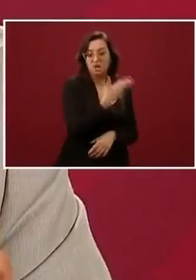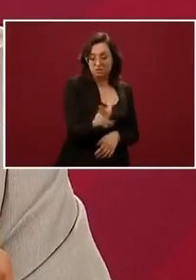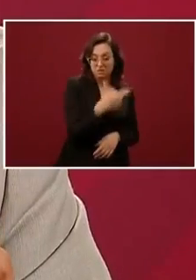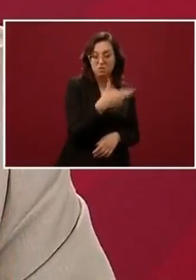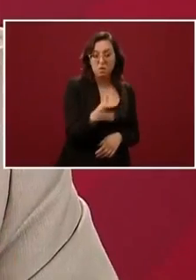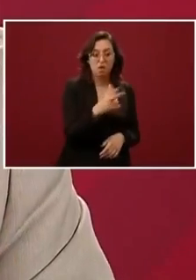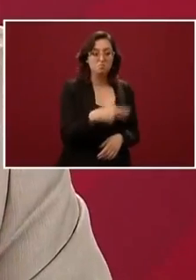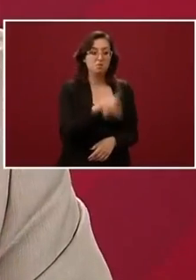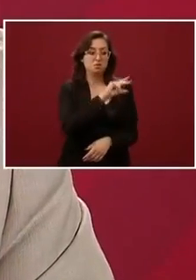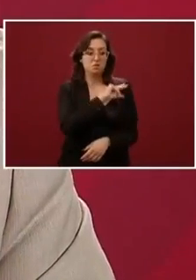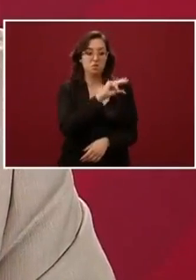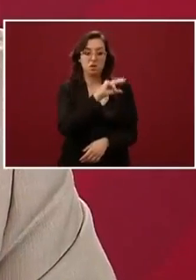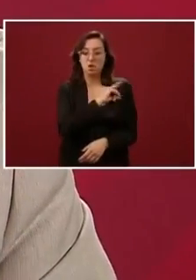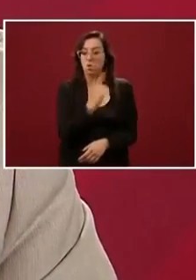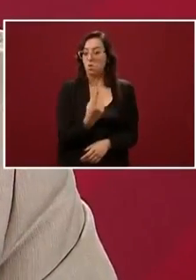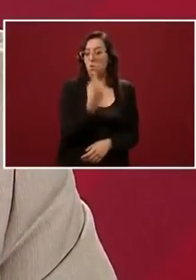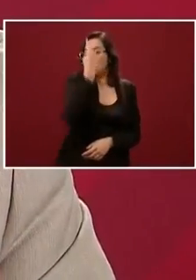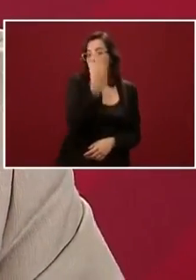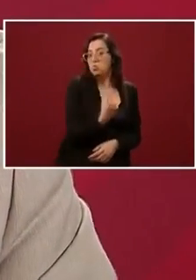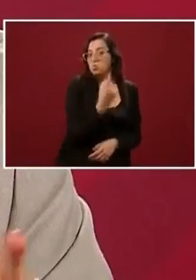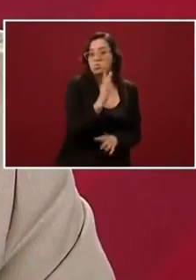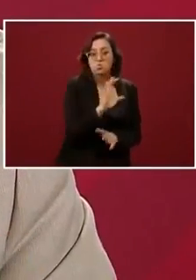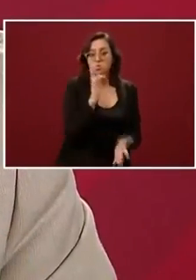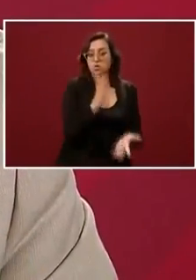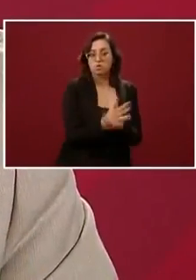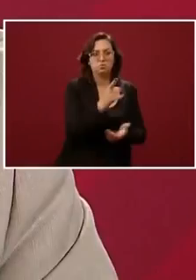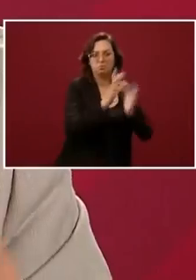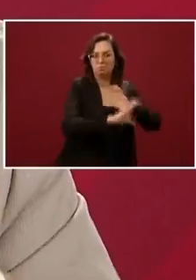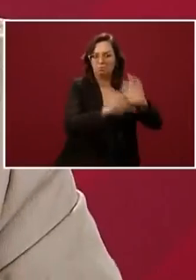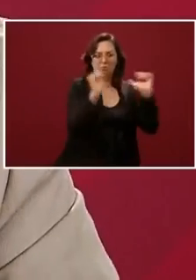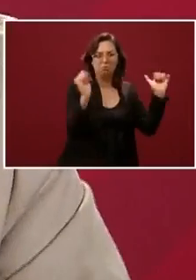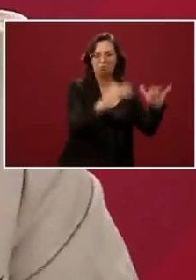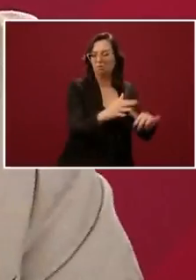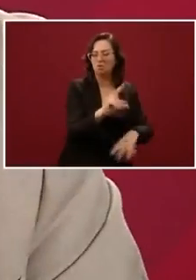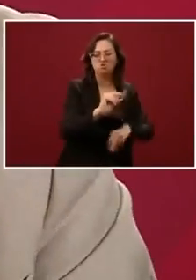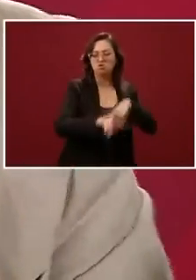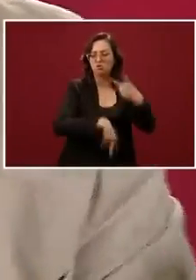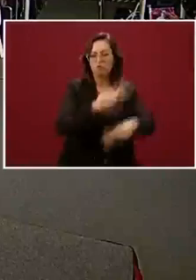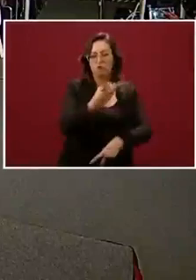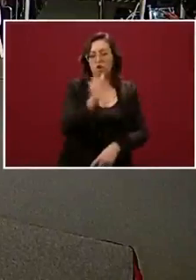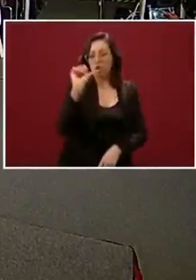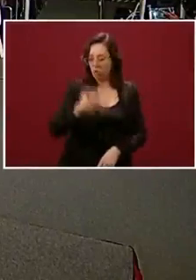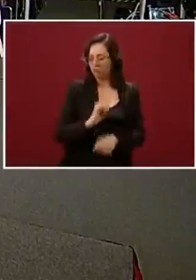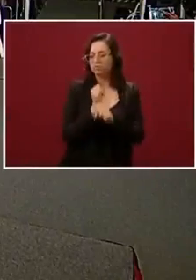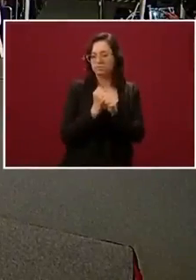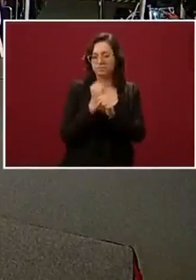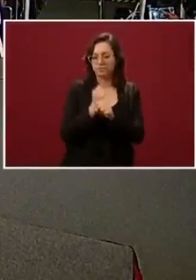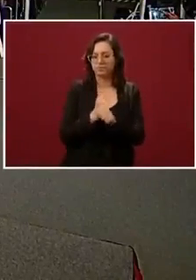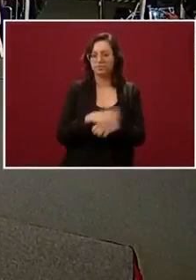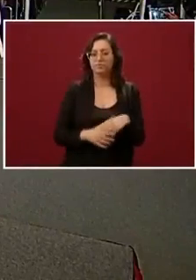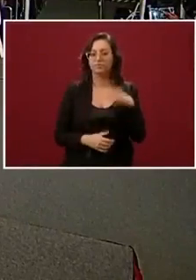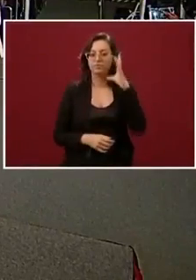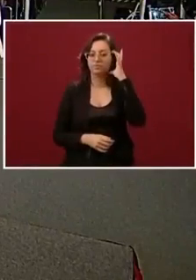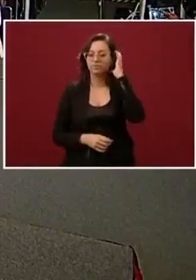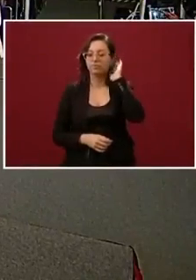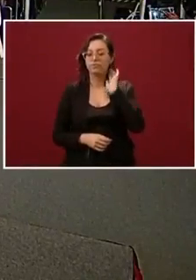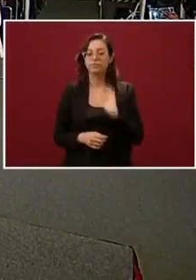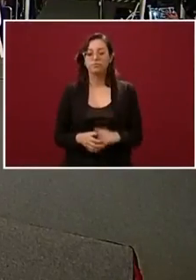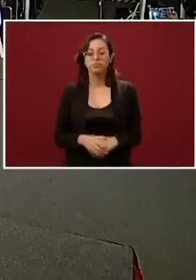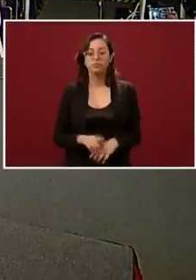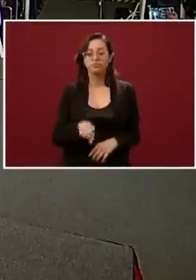restaurante privado. Ese es el único evento de contactos que tiene, no un evento masivo, es de la investigación de hoy. Dos últimas preguntas, Melina